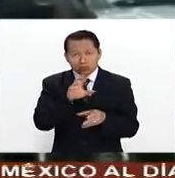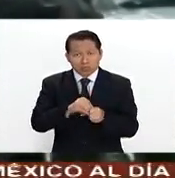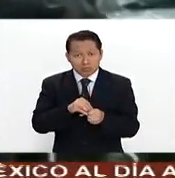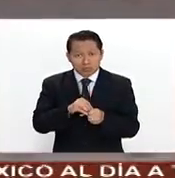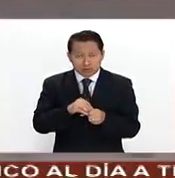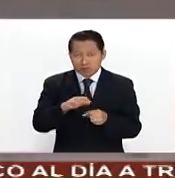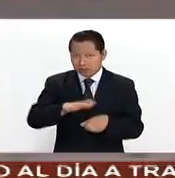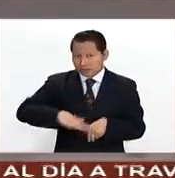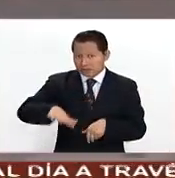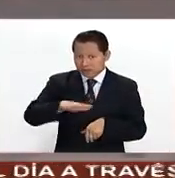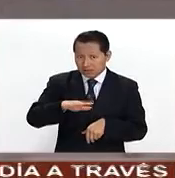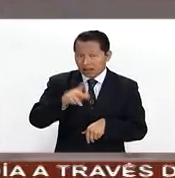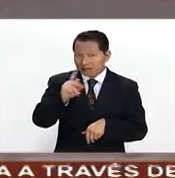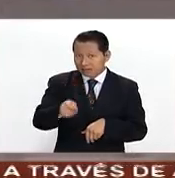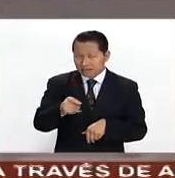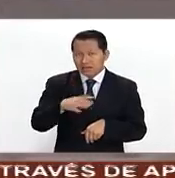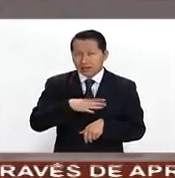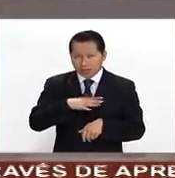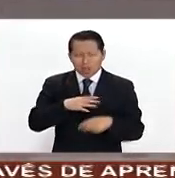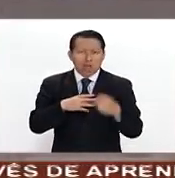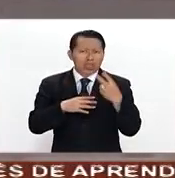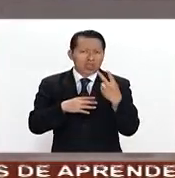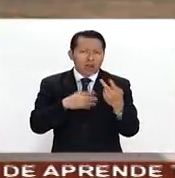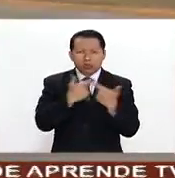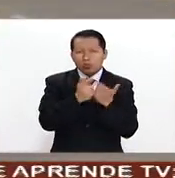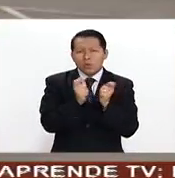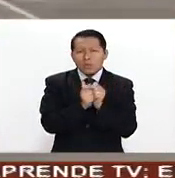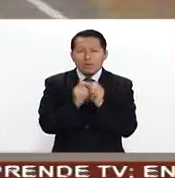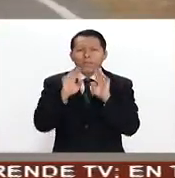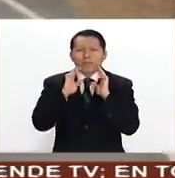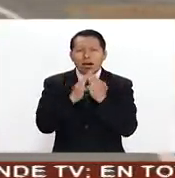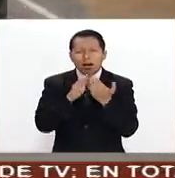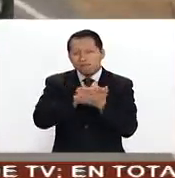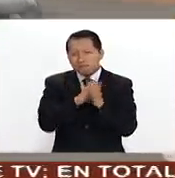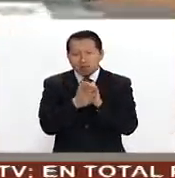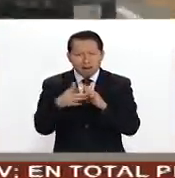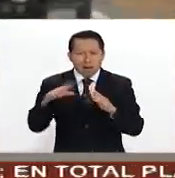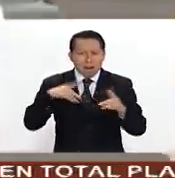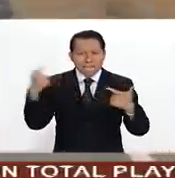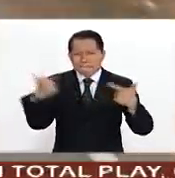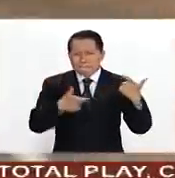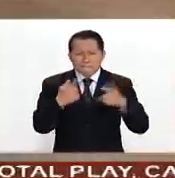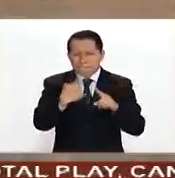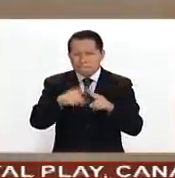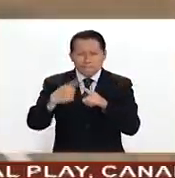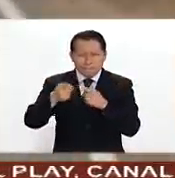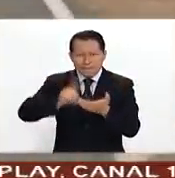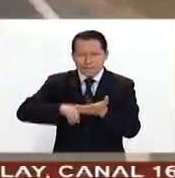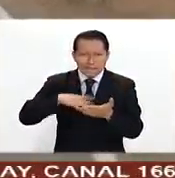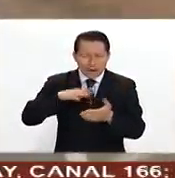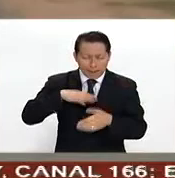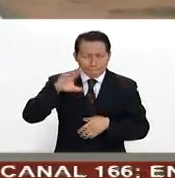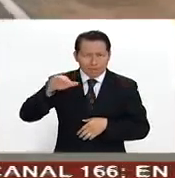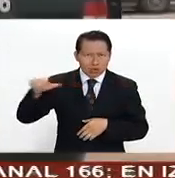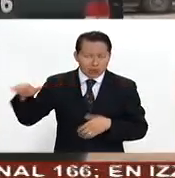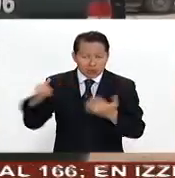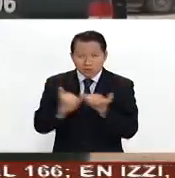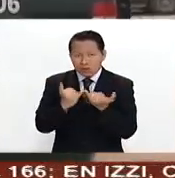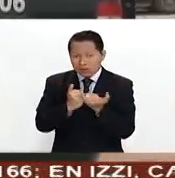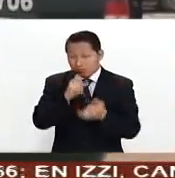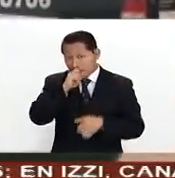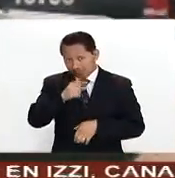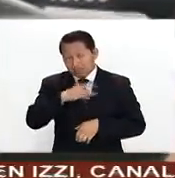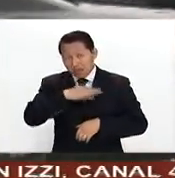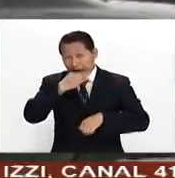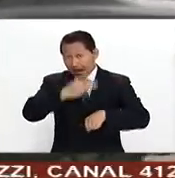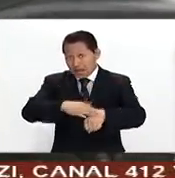hecho a enfrentamientos entre dos cárteles que se están ya enfrentando en el estado de Michoacán. Además, hay